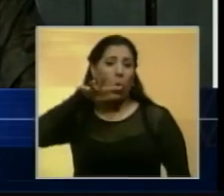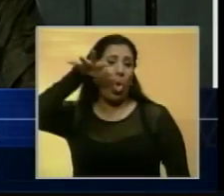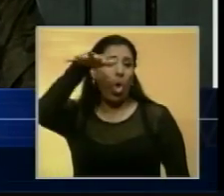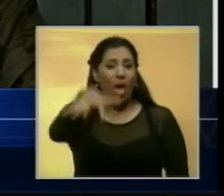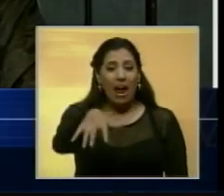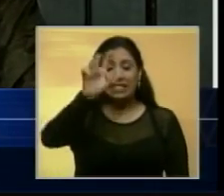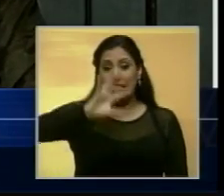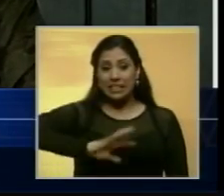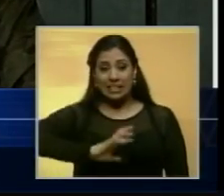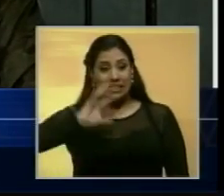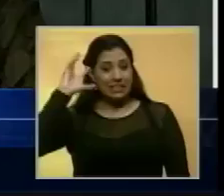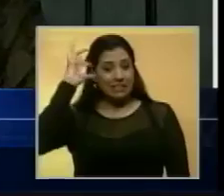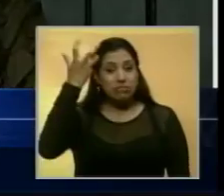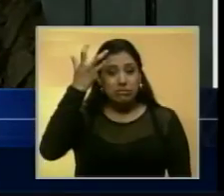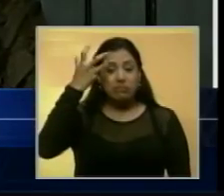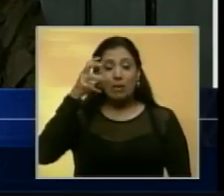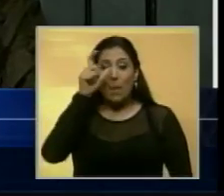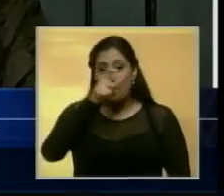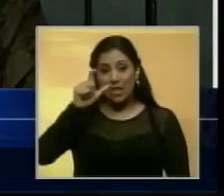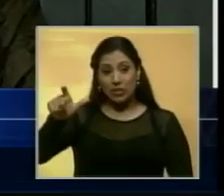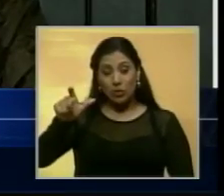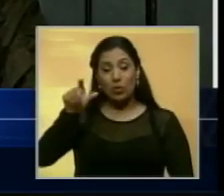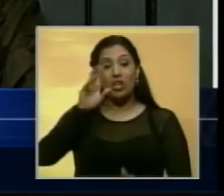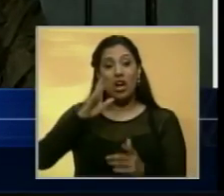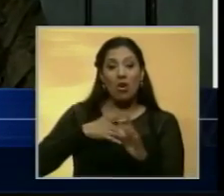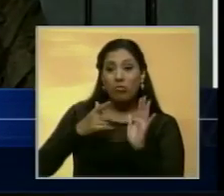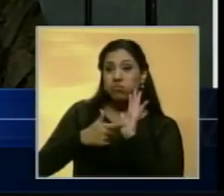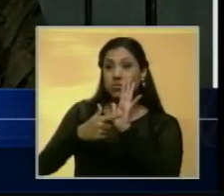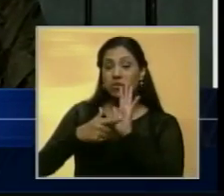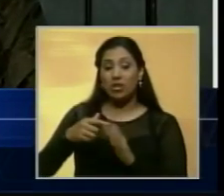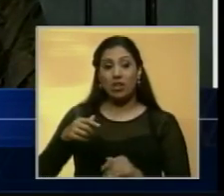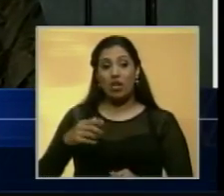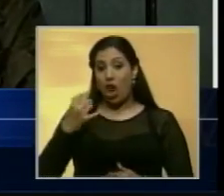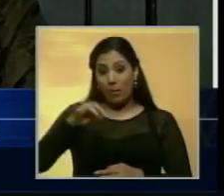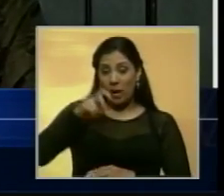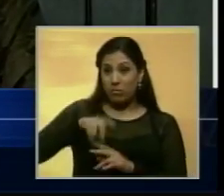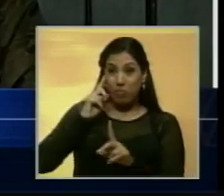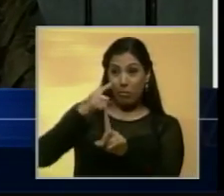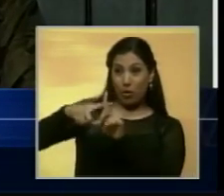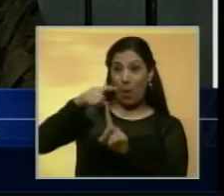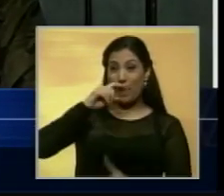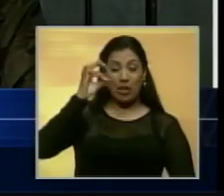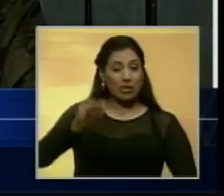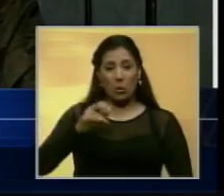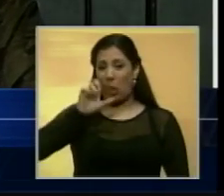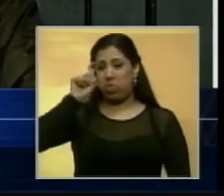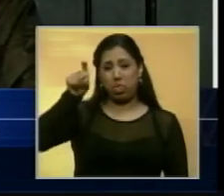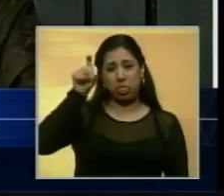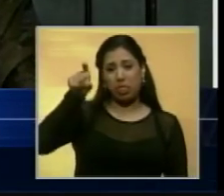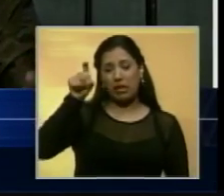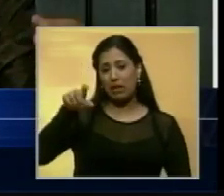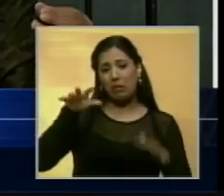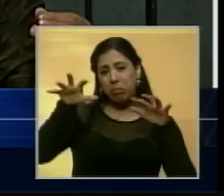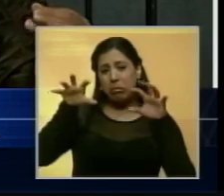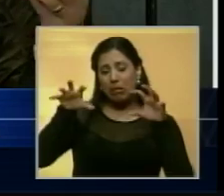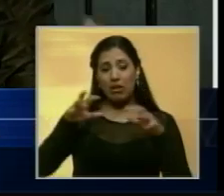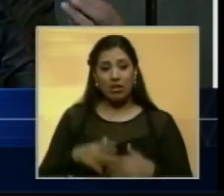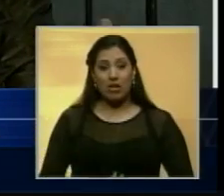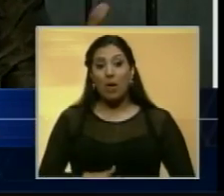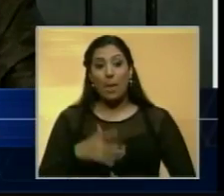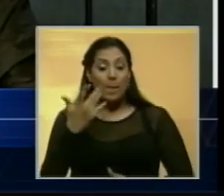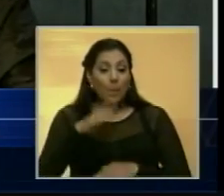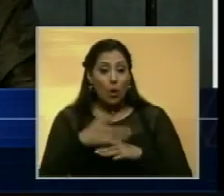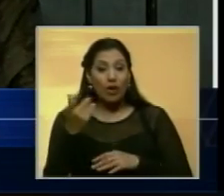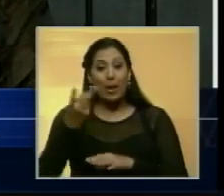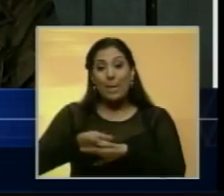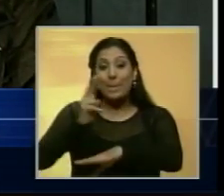y la rabia y la indignación que tiene la gente de a pie, el pueblo común y corriente, respecto